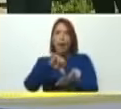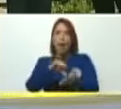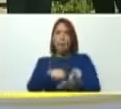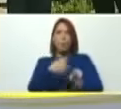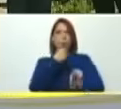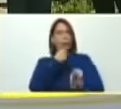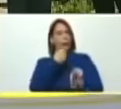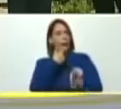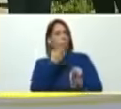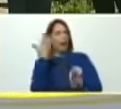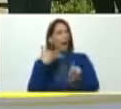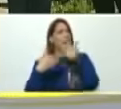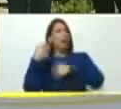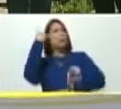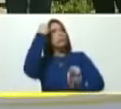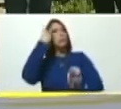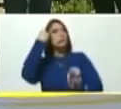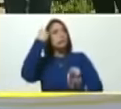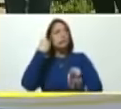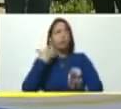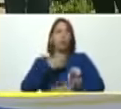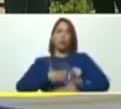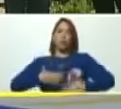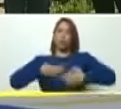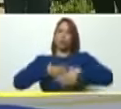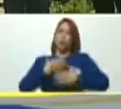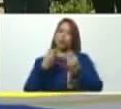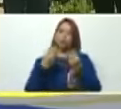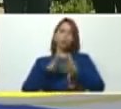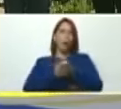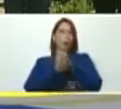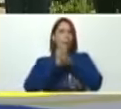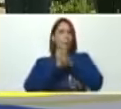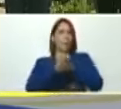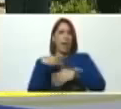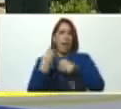Y era muy agradable, muy amigable